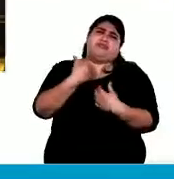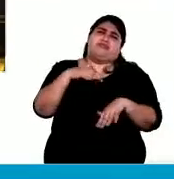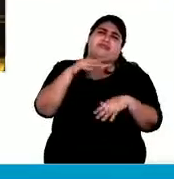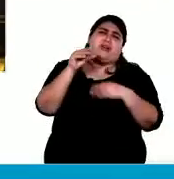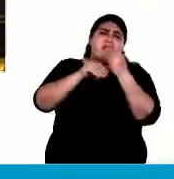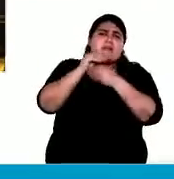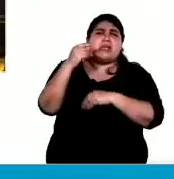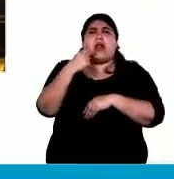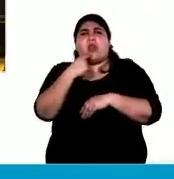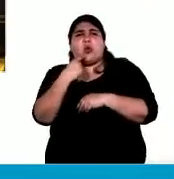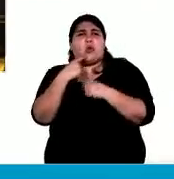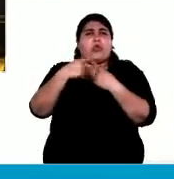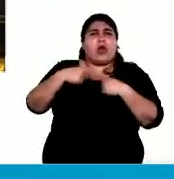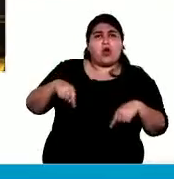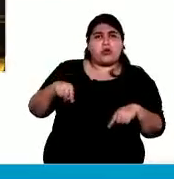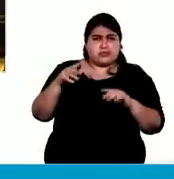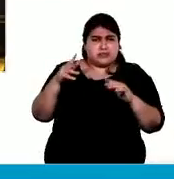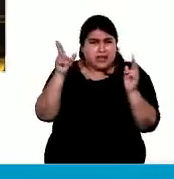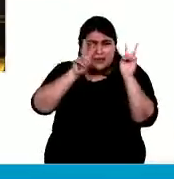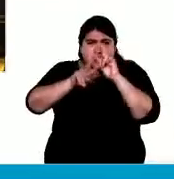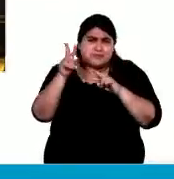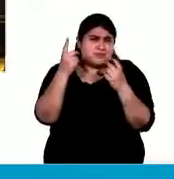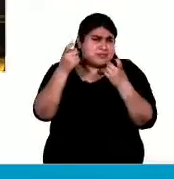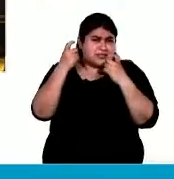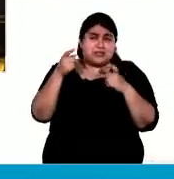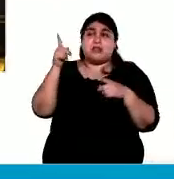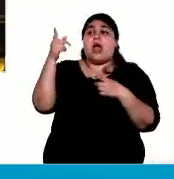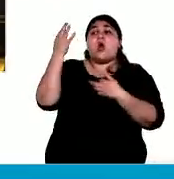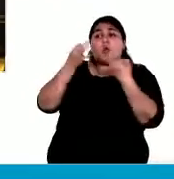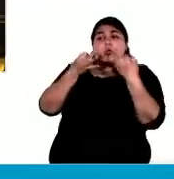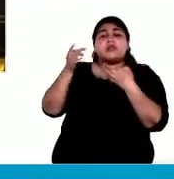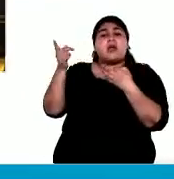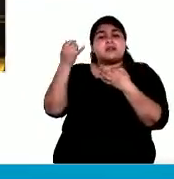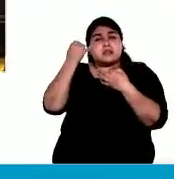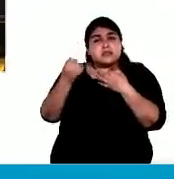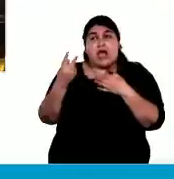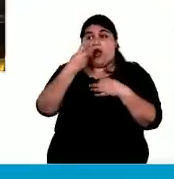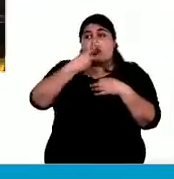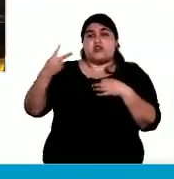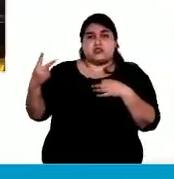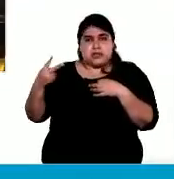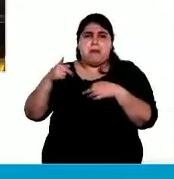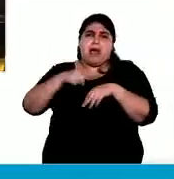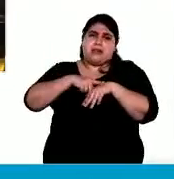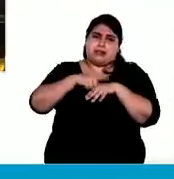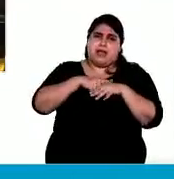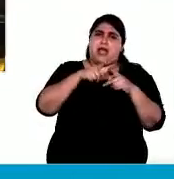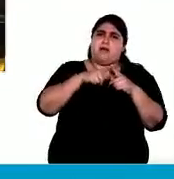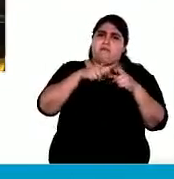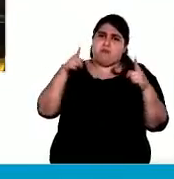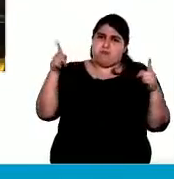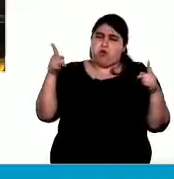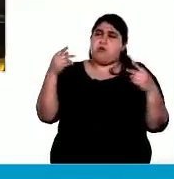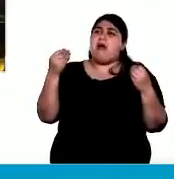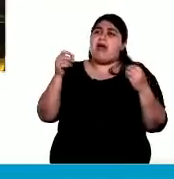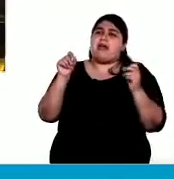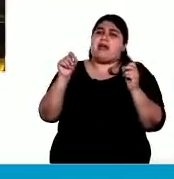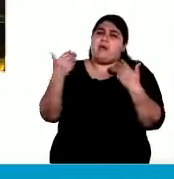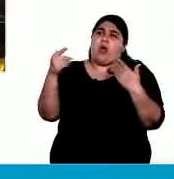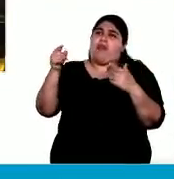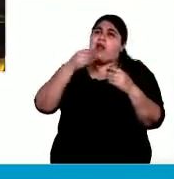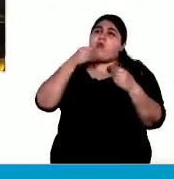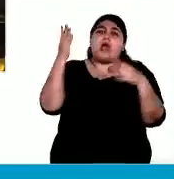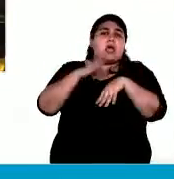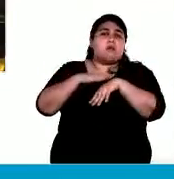incertidumbre ayer juzgado habilitados hermanas larguísimas donde podría producirse el desalojo en